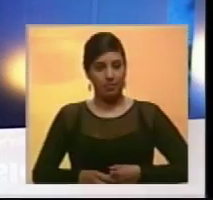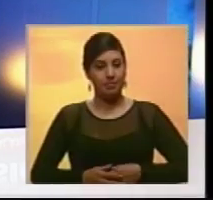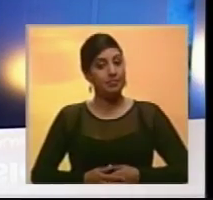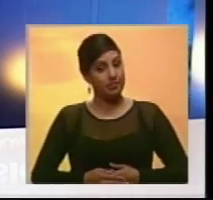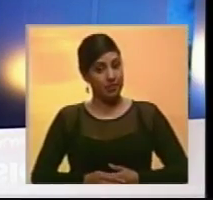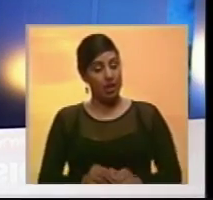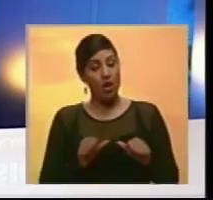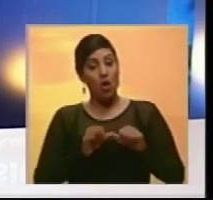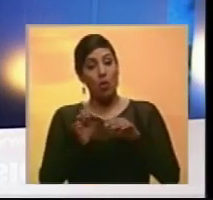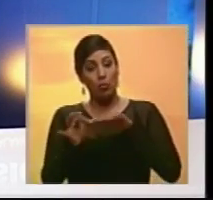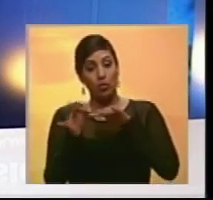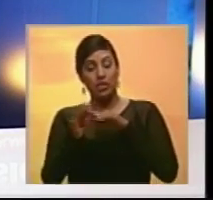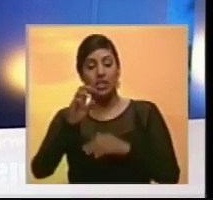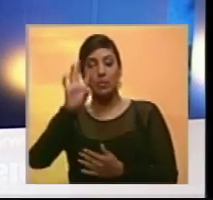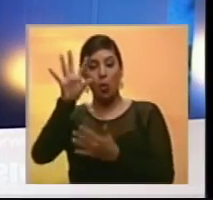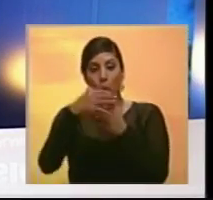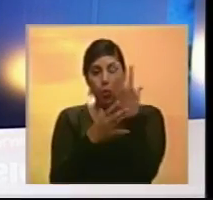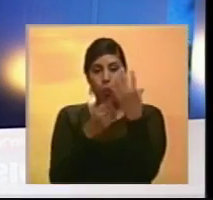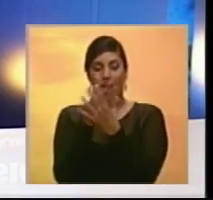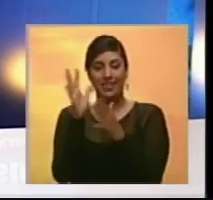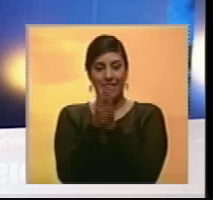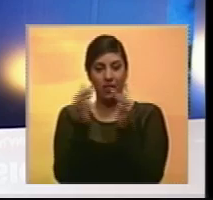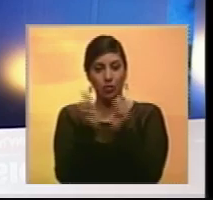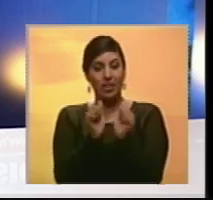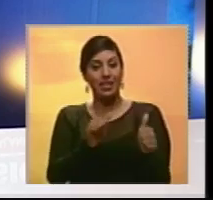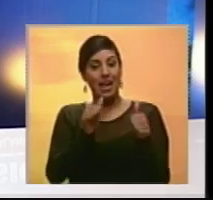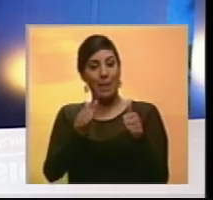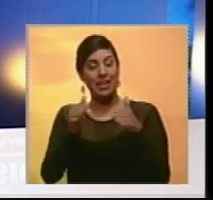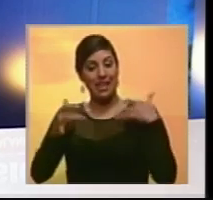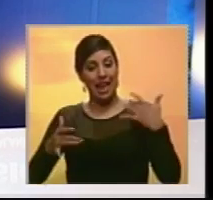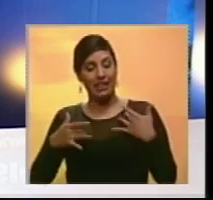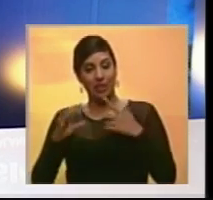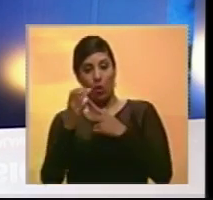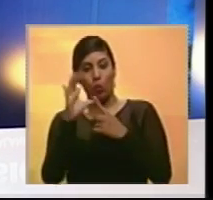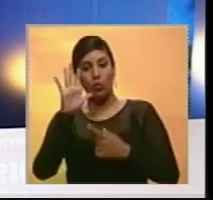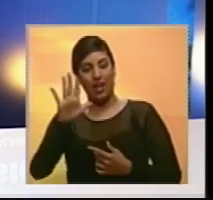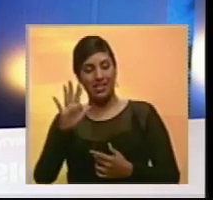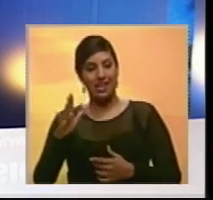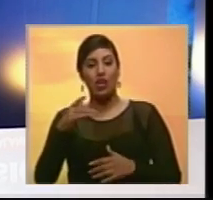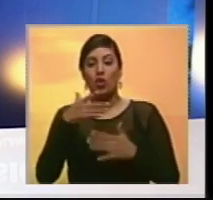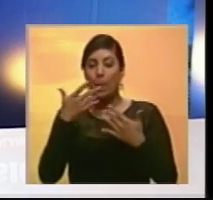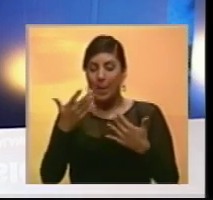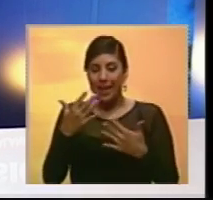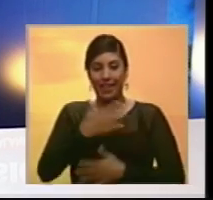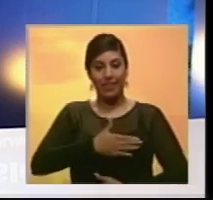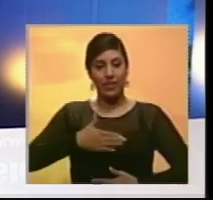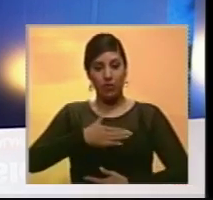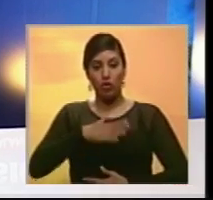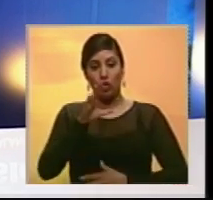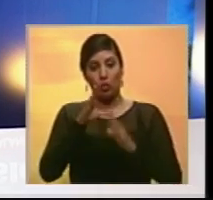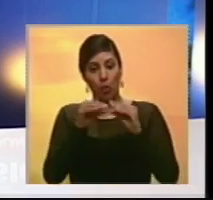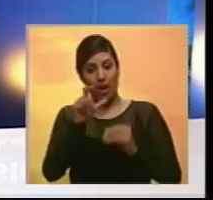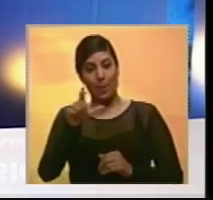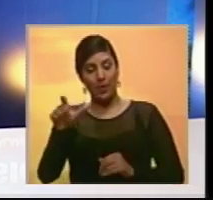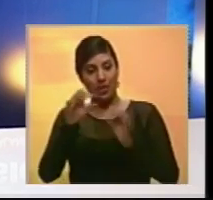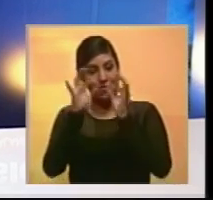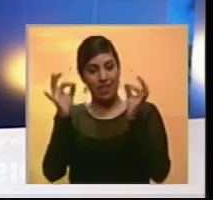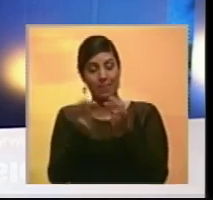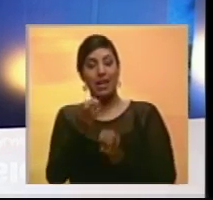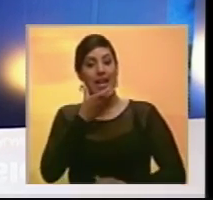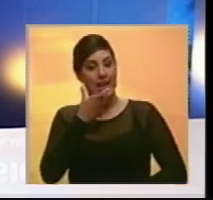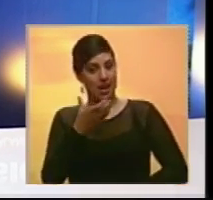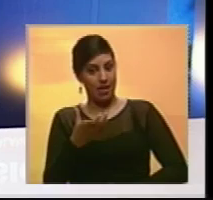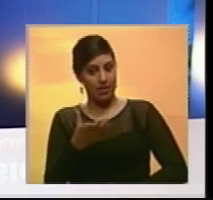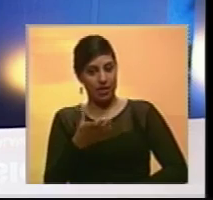En el municipio Guanta del estado de Anzoátegui ya iniciaron las actividades culturales y recreativas para el disfrute de todas las familias durante estas